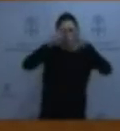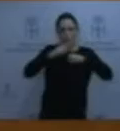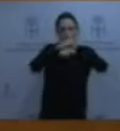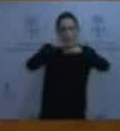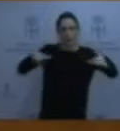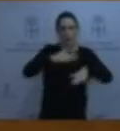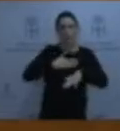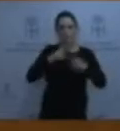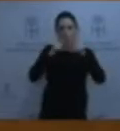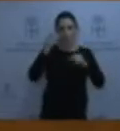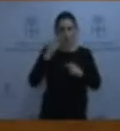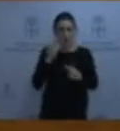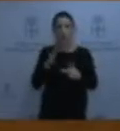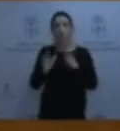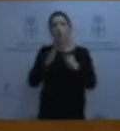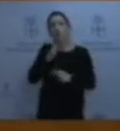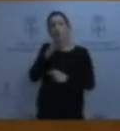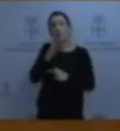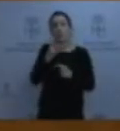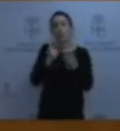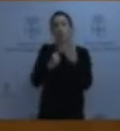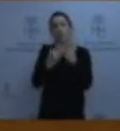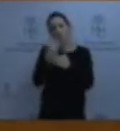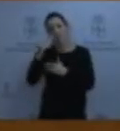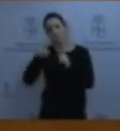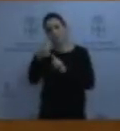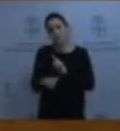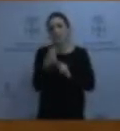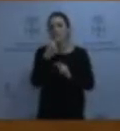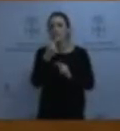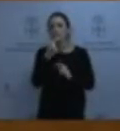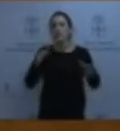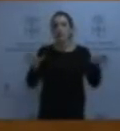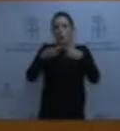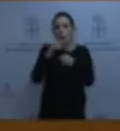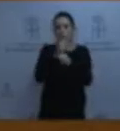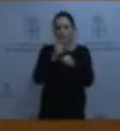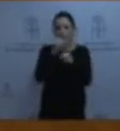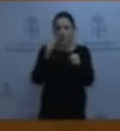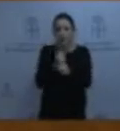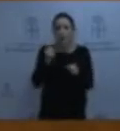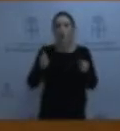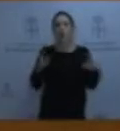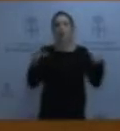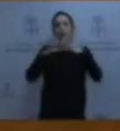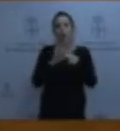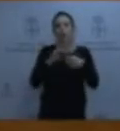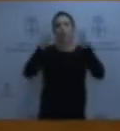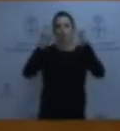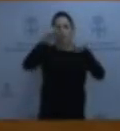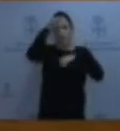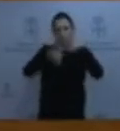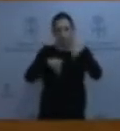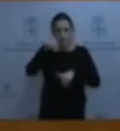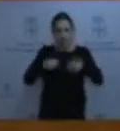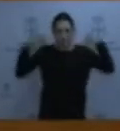5 días después nos sorprendían con el anuncio a bombo y platillo de la creación de un grupo de trabajo sobre patrimonio minero, en el que no se contemplaba